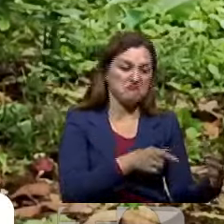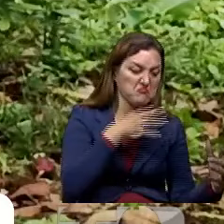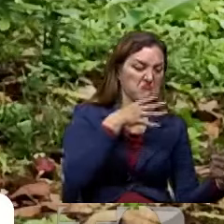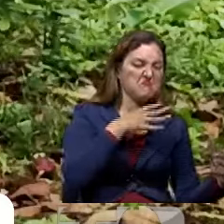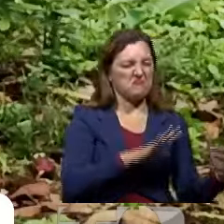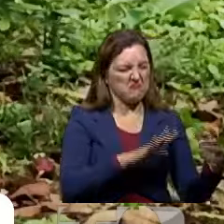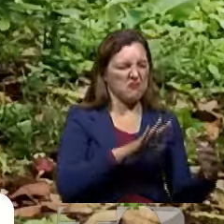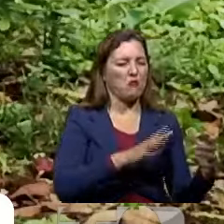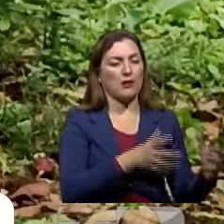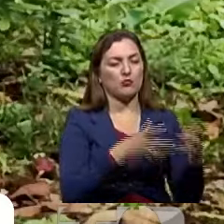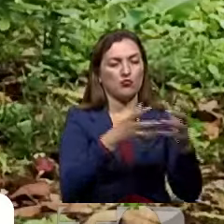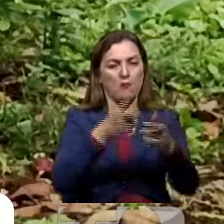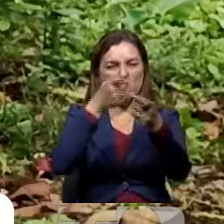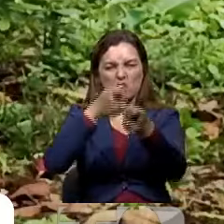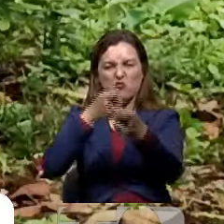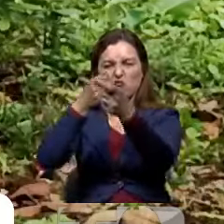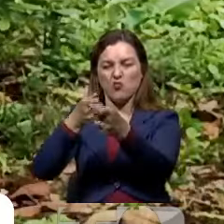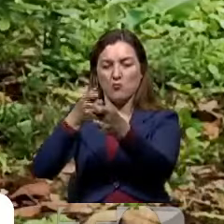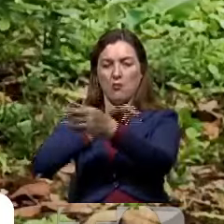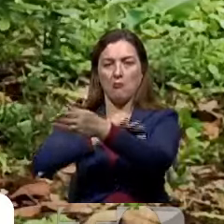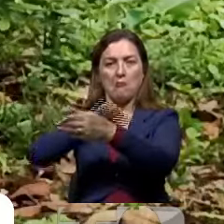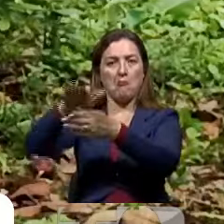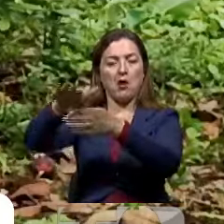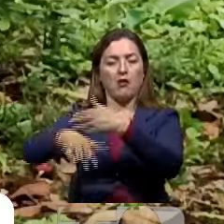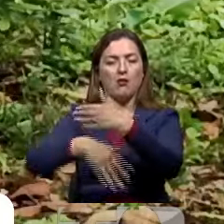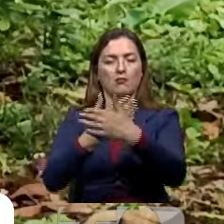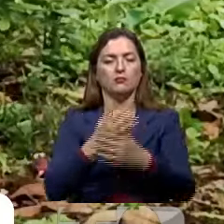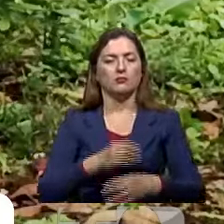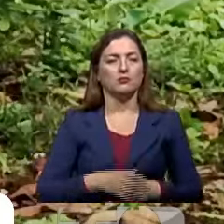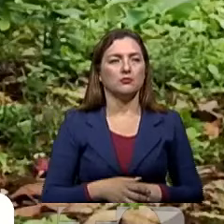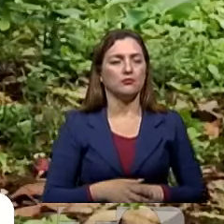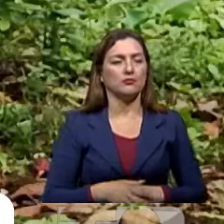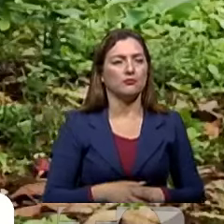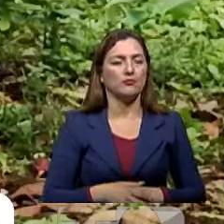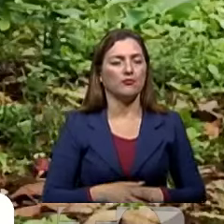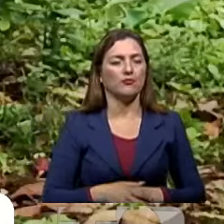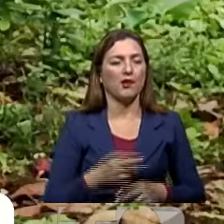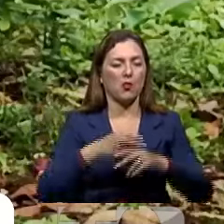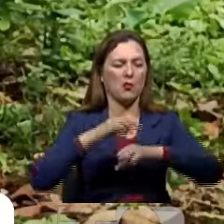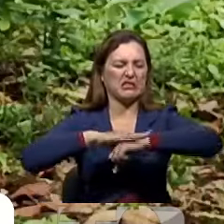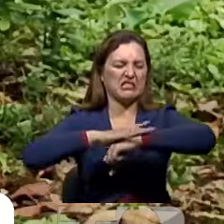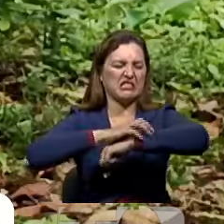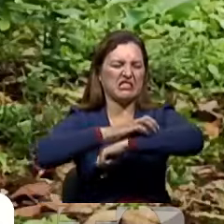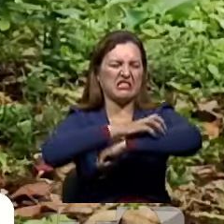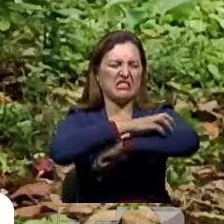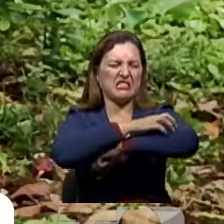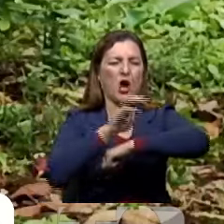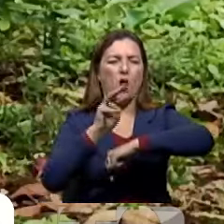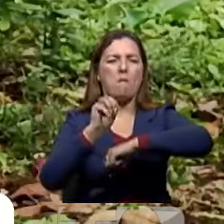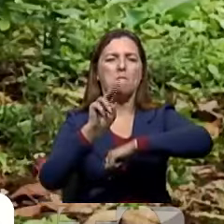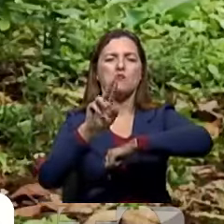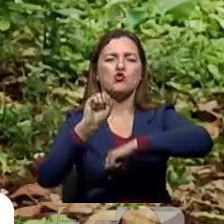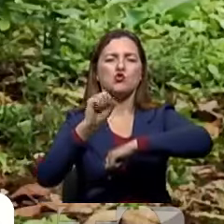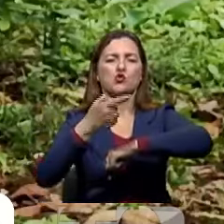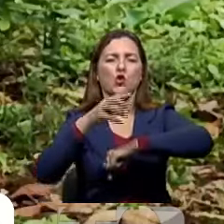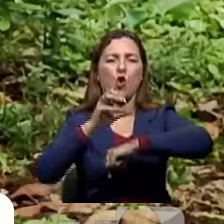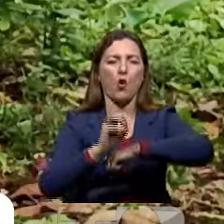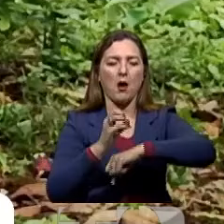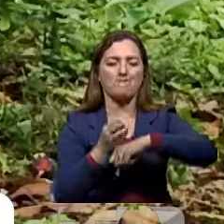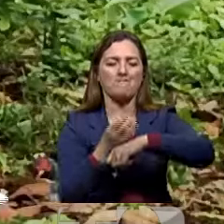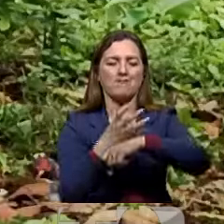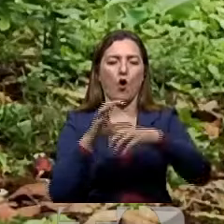que tienen bastante musgo. La idea es quemar o eliminar lo que es el musgo para nosotros tener mayor